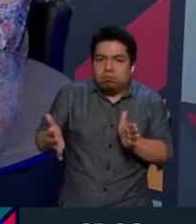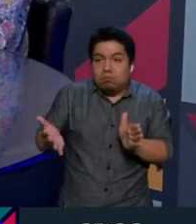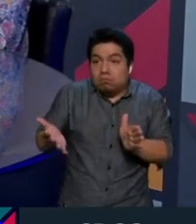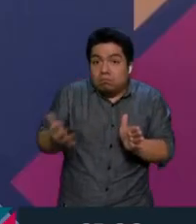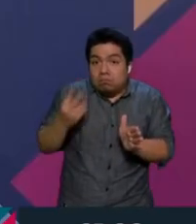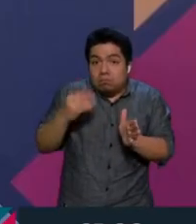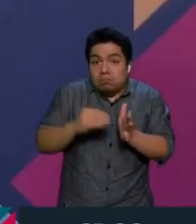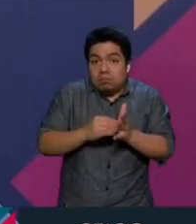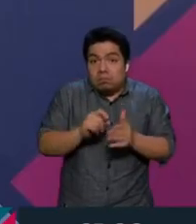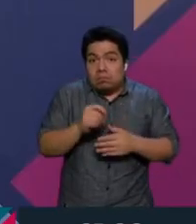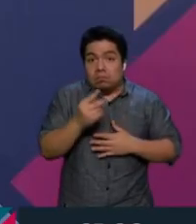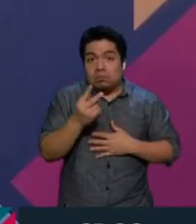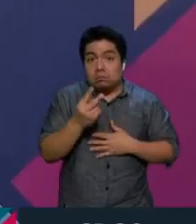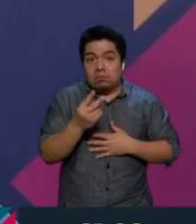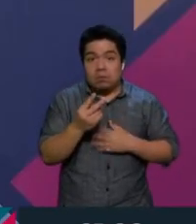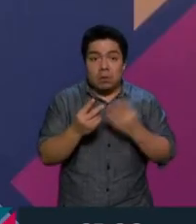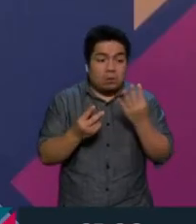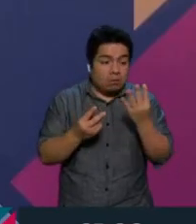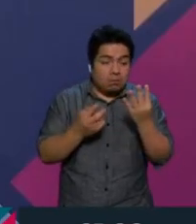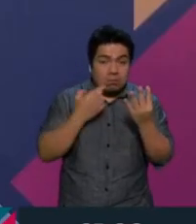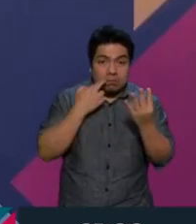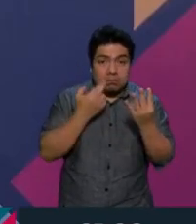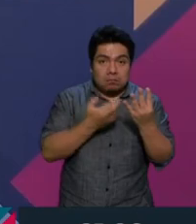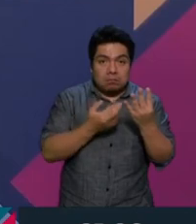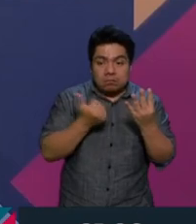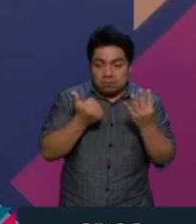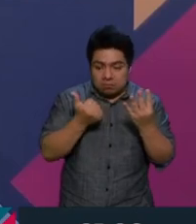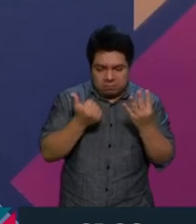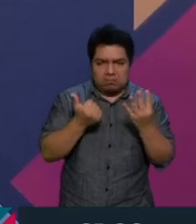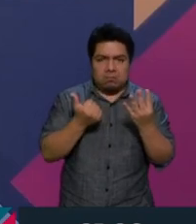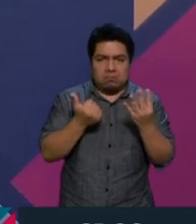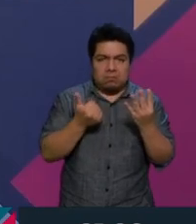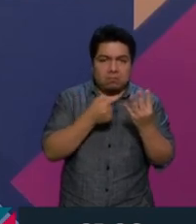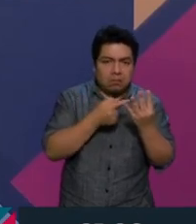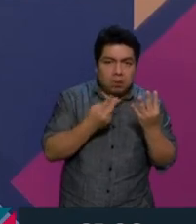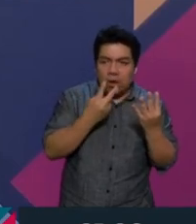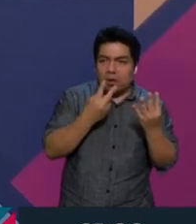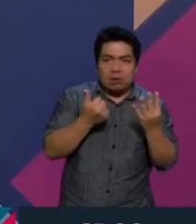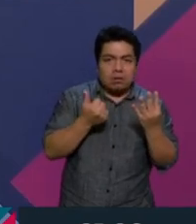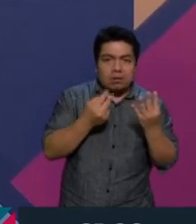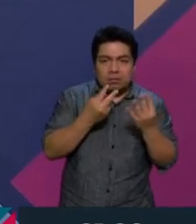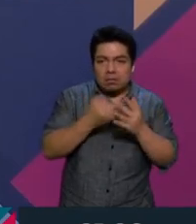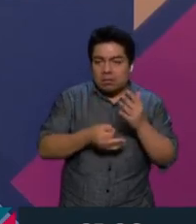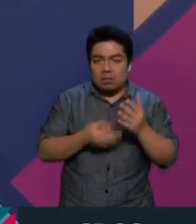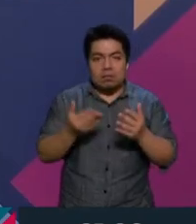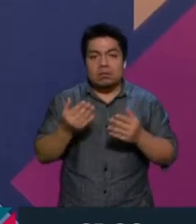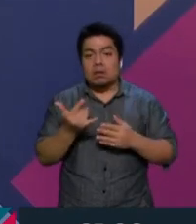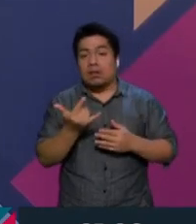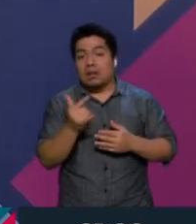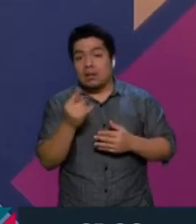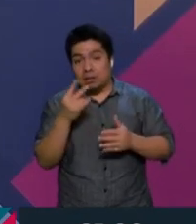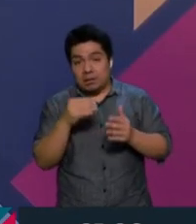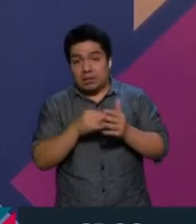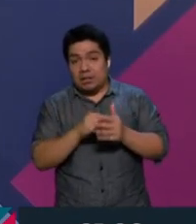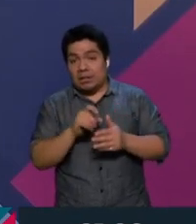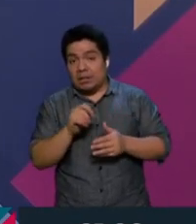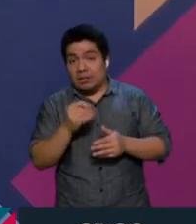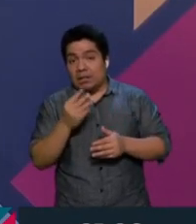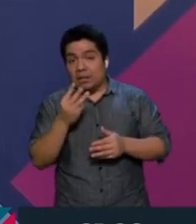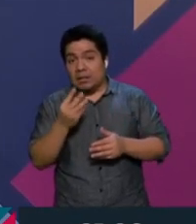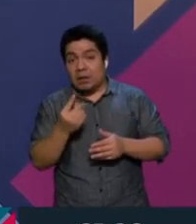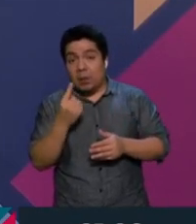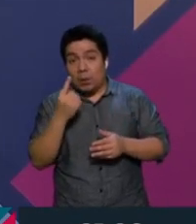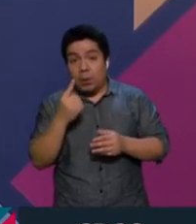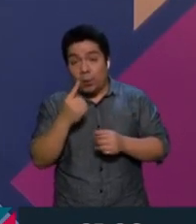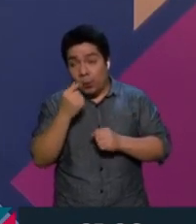en 2022 con solo cuatro de seis sesiones requeridas. Wow. Esto llevó a que en julio de 2023, un